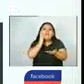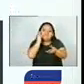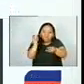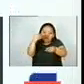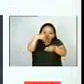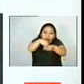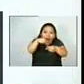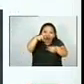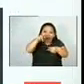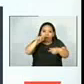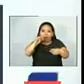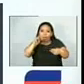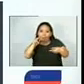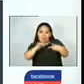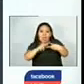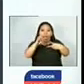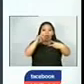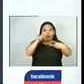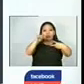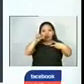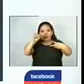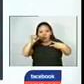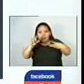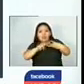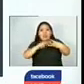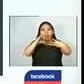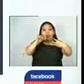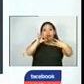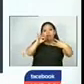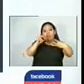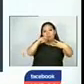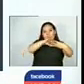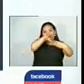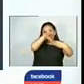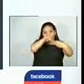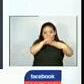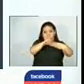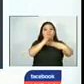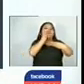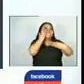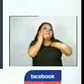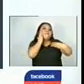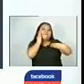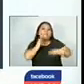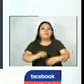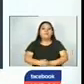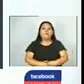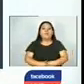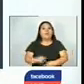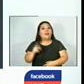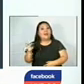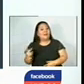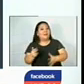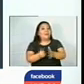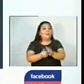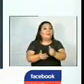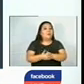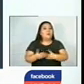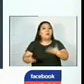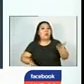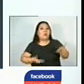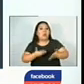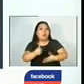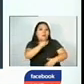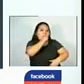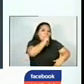compuesto por ketamina, éxtasis y cafeína. El problema es que el mercado, estos